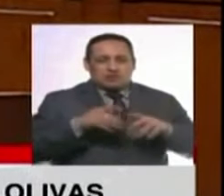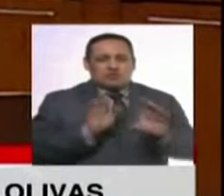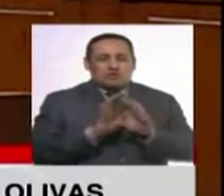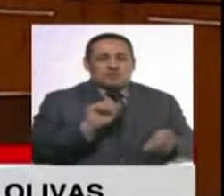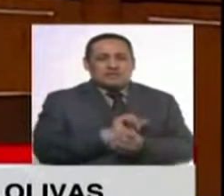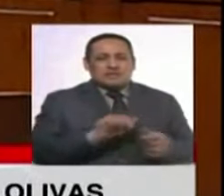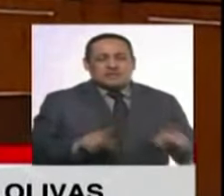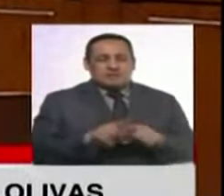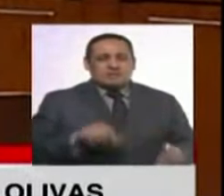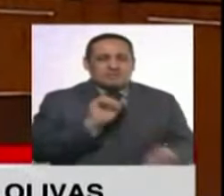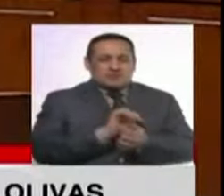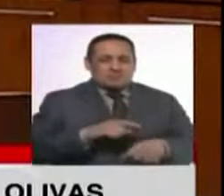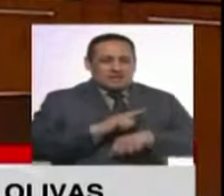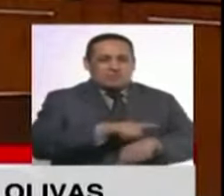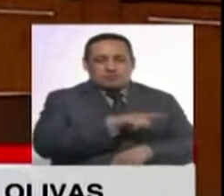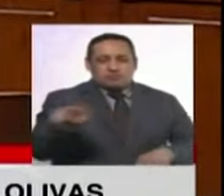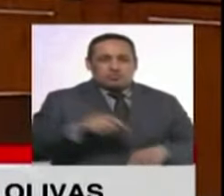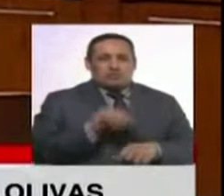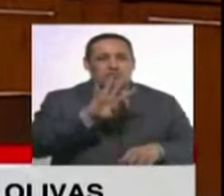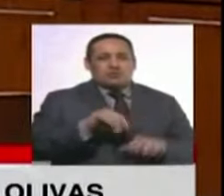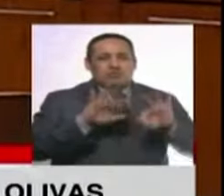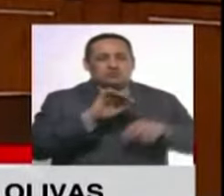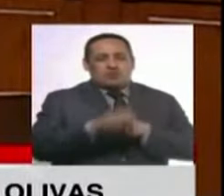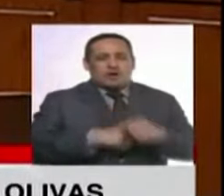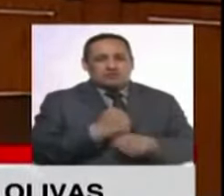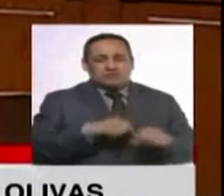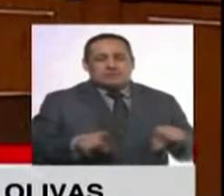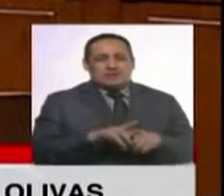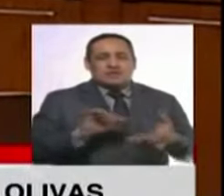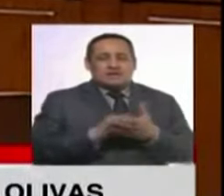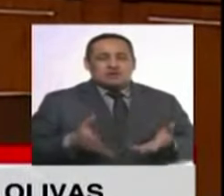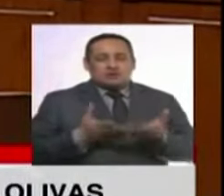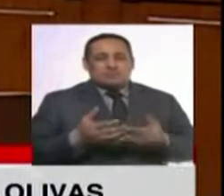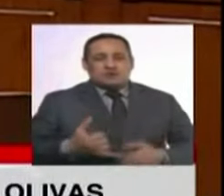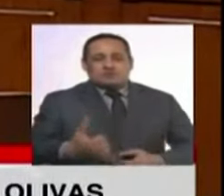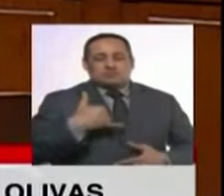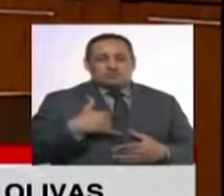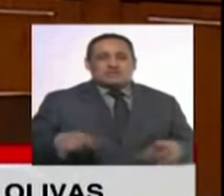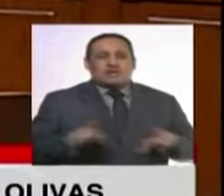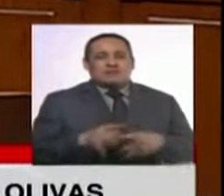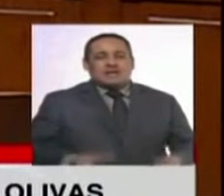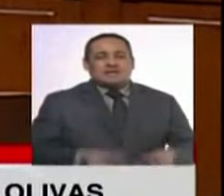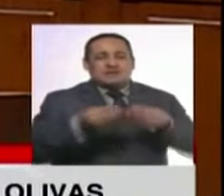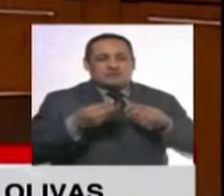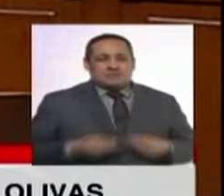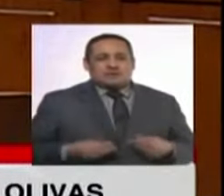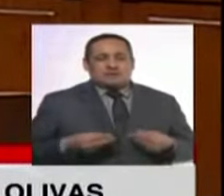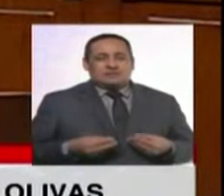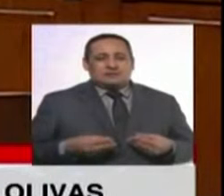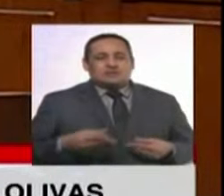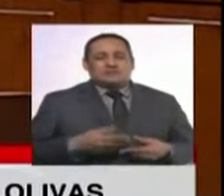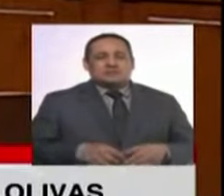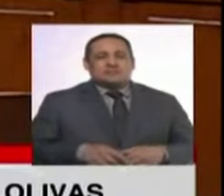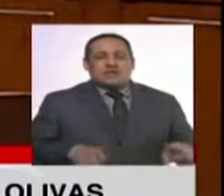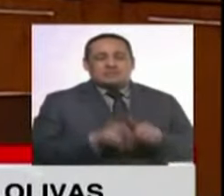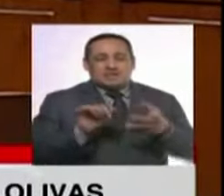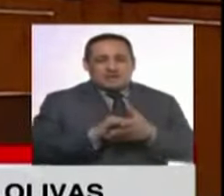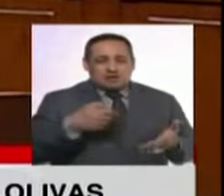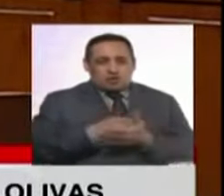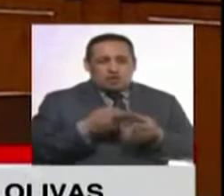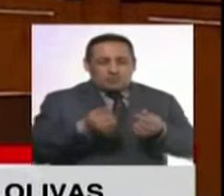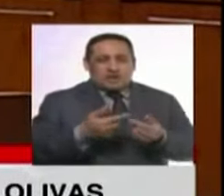Código Penal que sean penas efectivas de 4 a 8 años y no solamente el que el autor material sino también el que hace receptación el